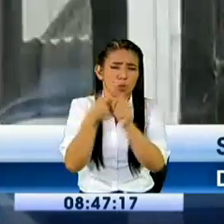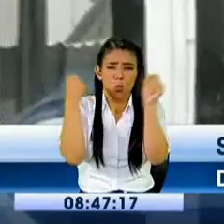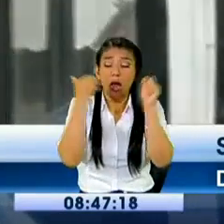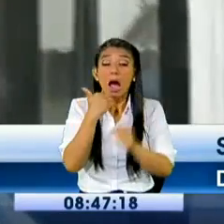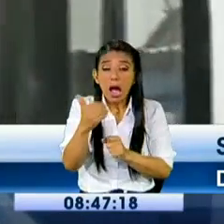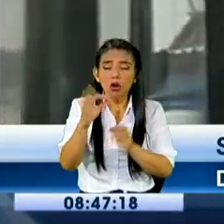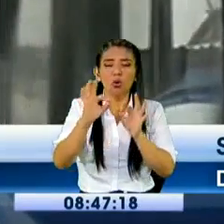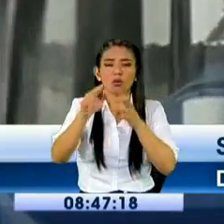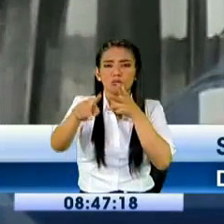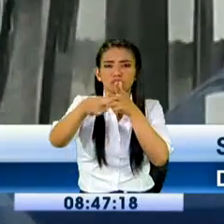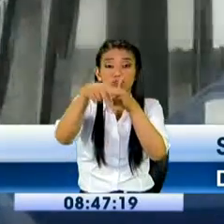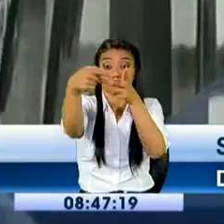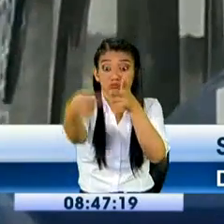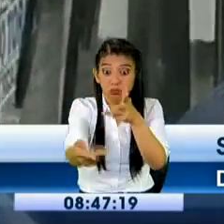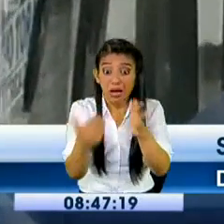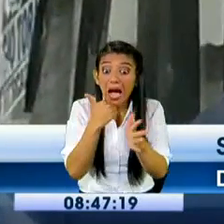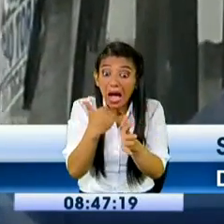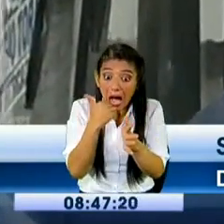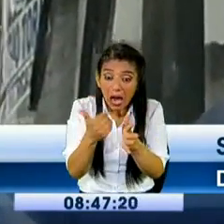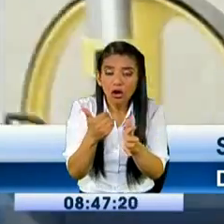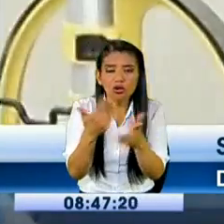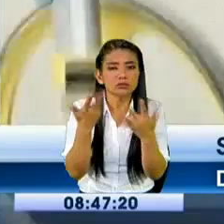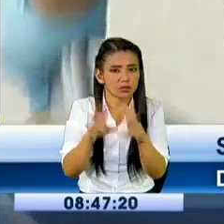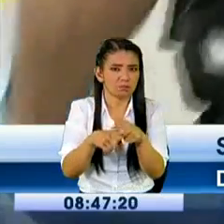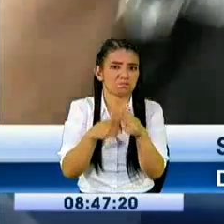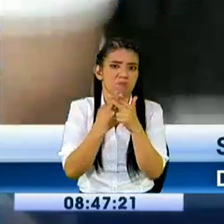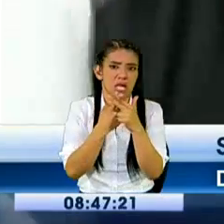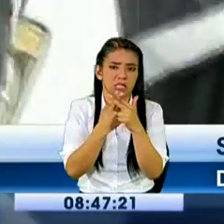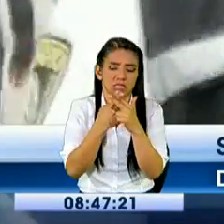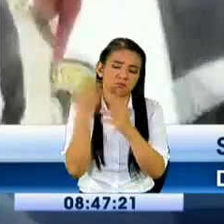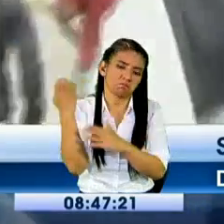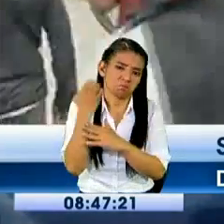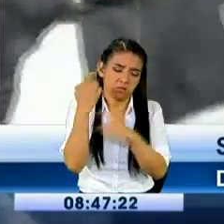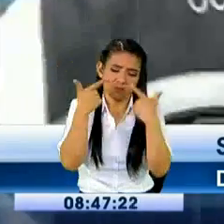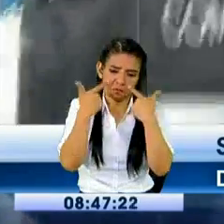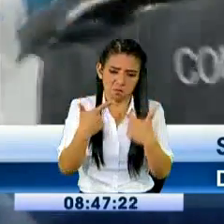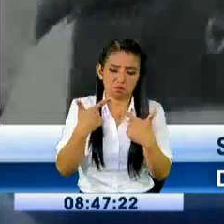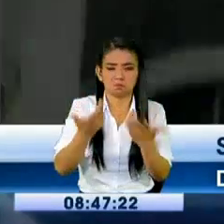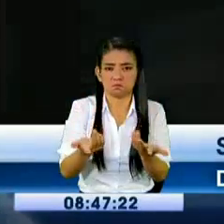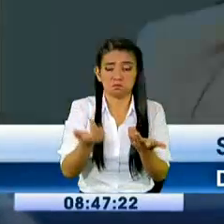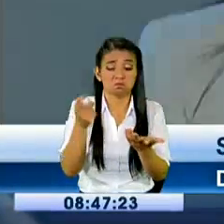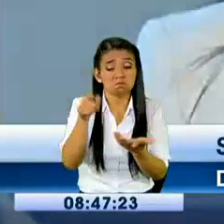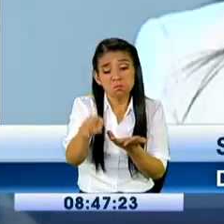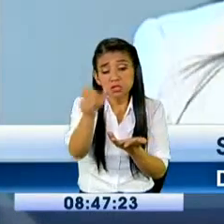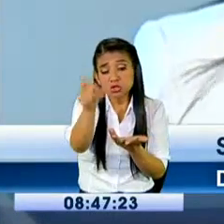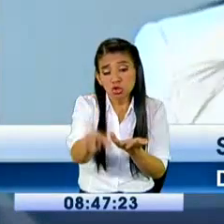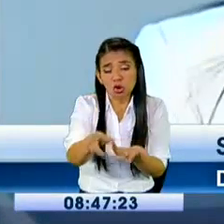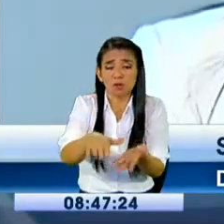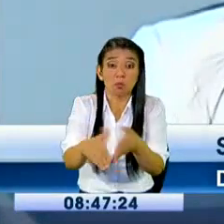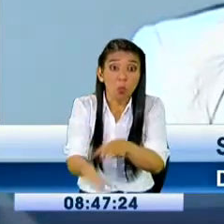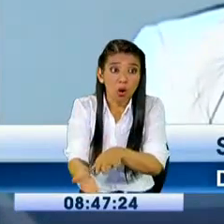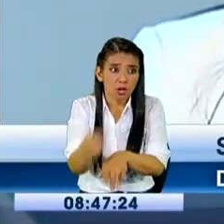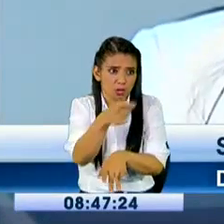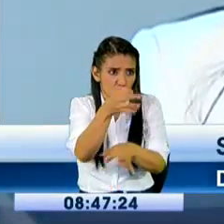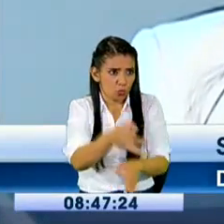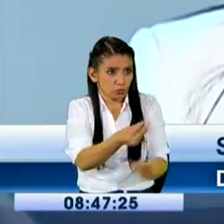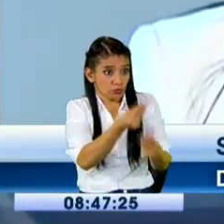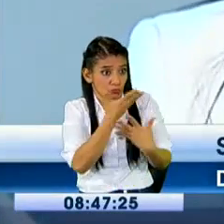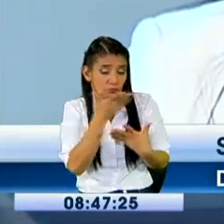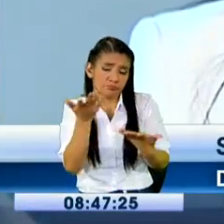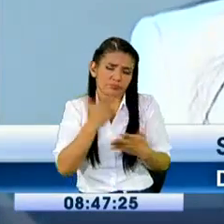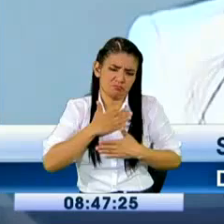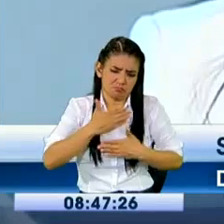dice, un accidente de tránsito, se activa el sistema. Y si la persona lamentablemente fallece, como es el caso de la señora que nos está